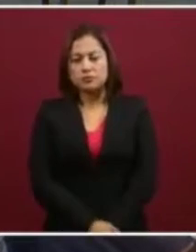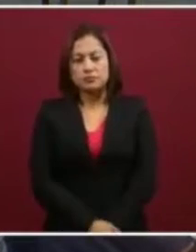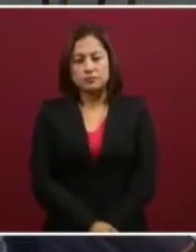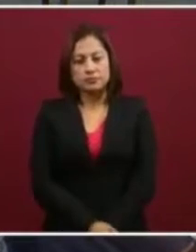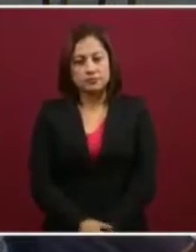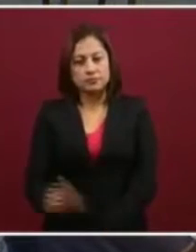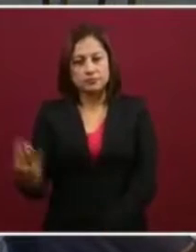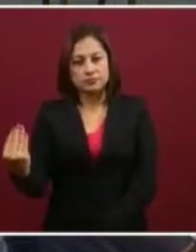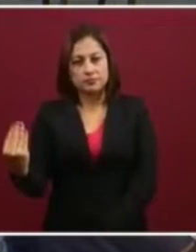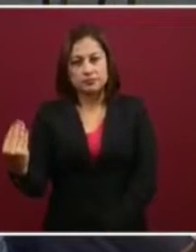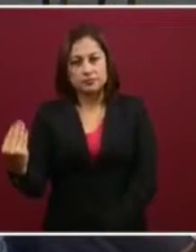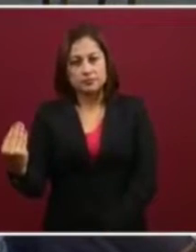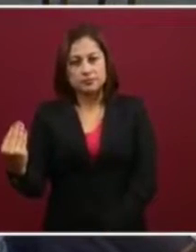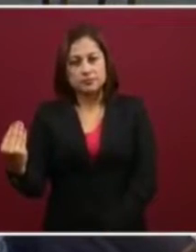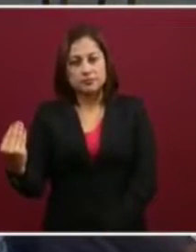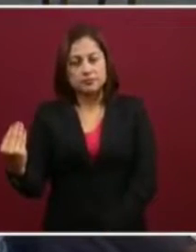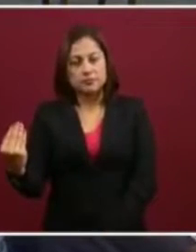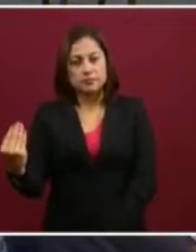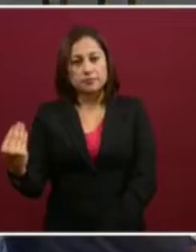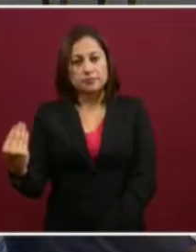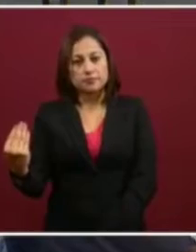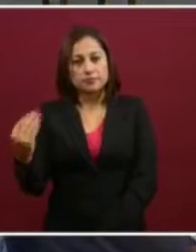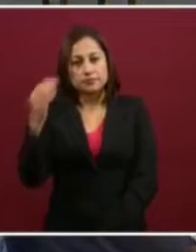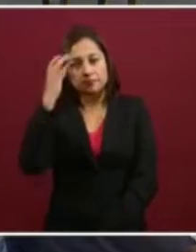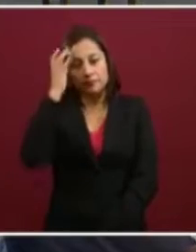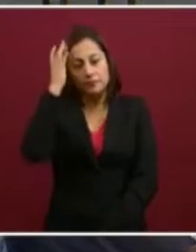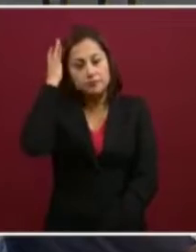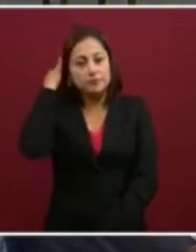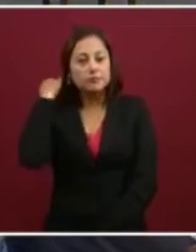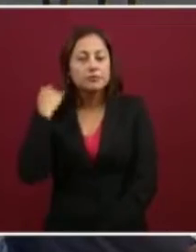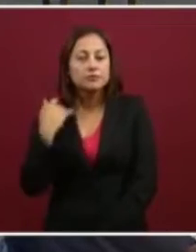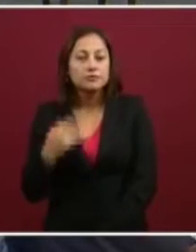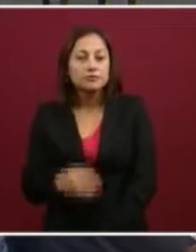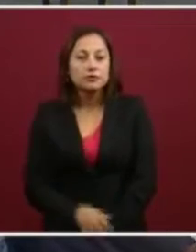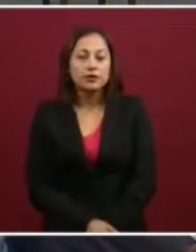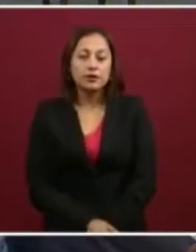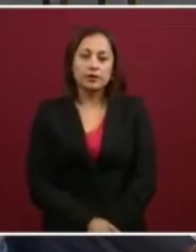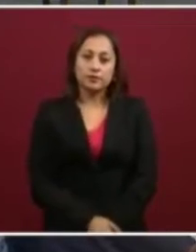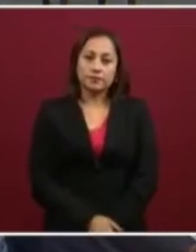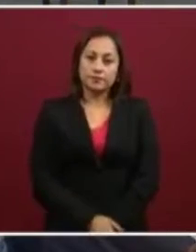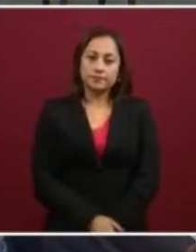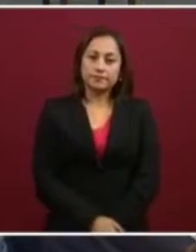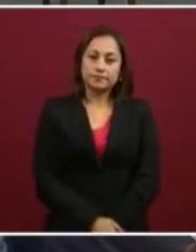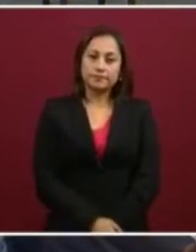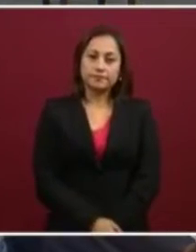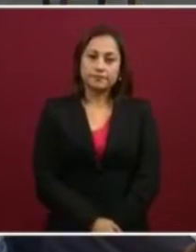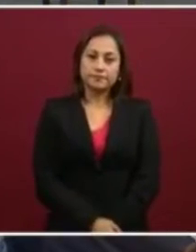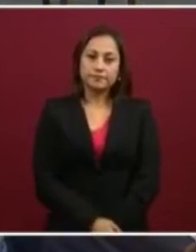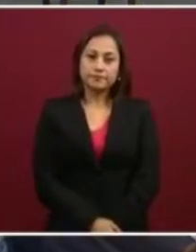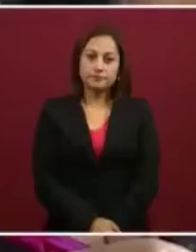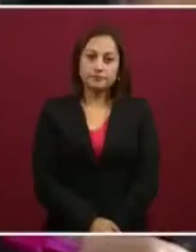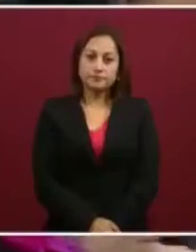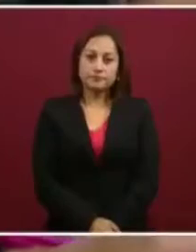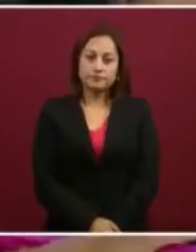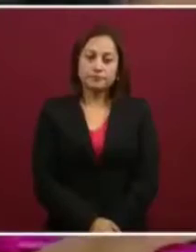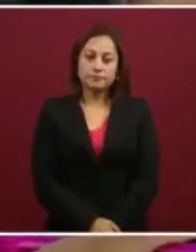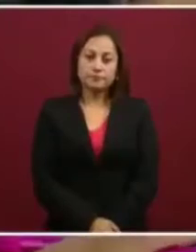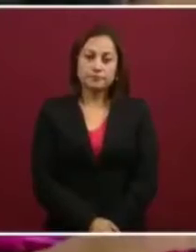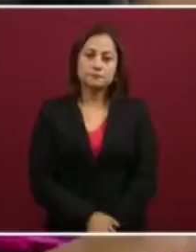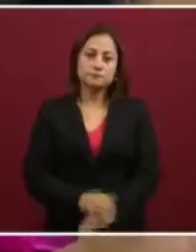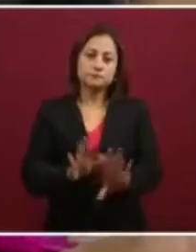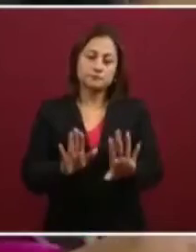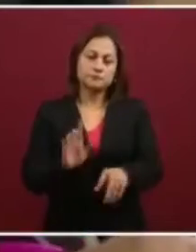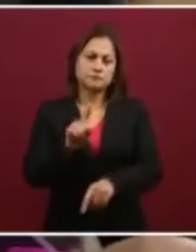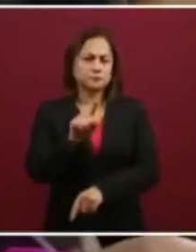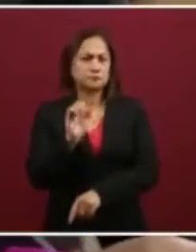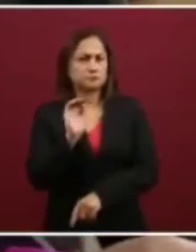¿Condonar impuestos está contemplado en el Código Fiscal? Entonces, ¿se necesitaría una reforma como